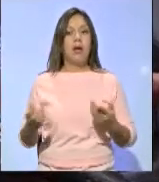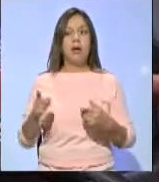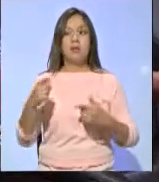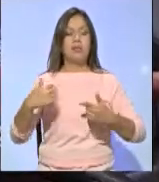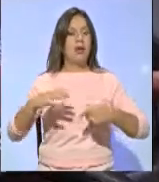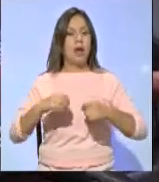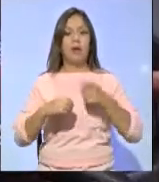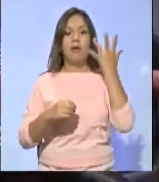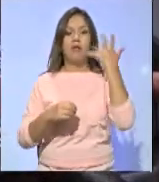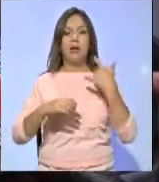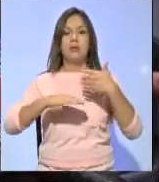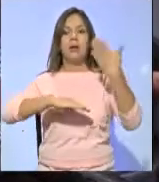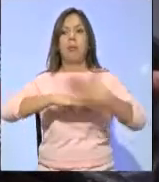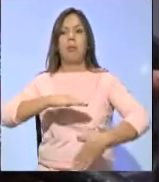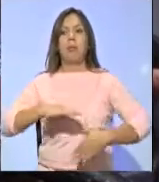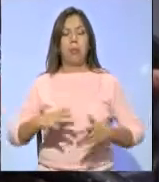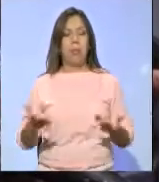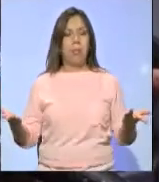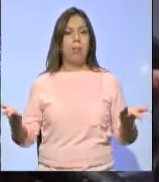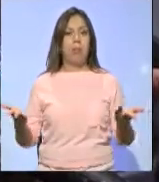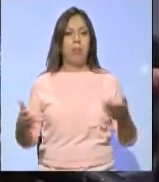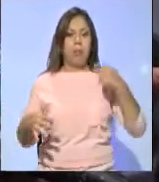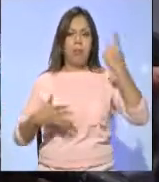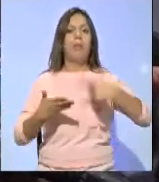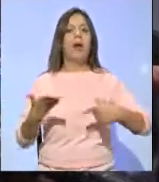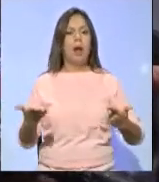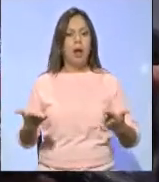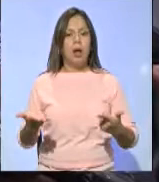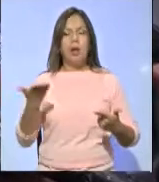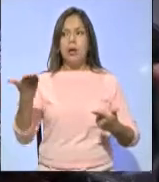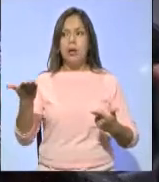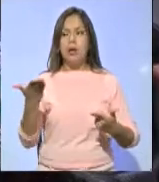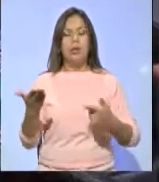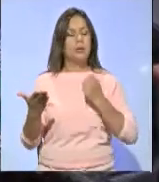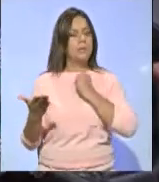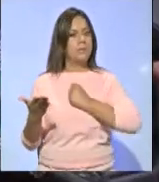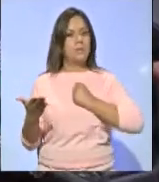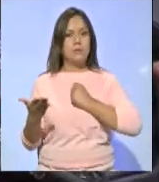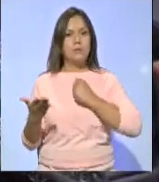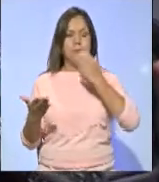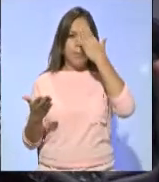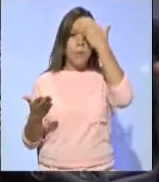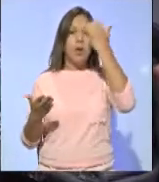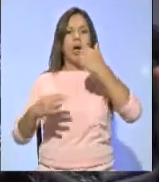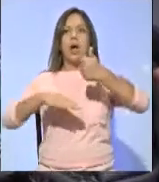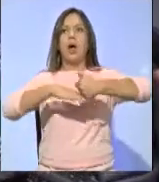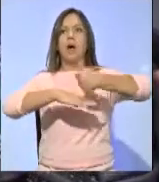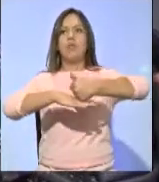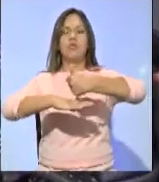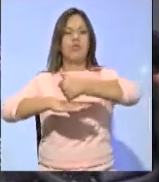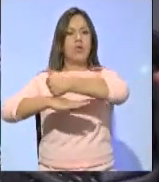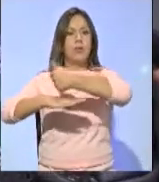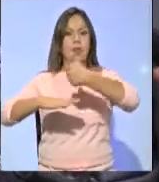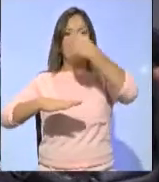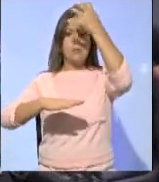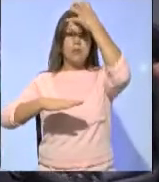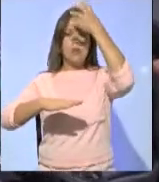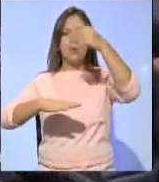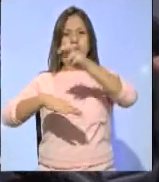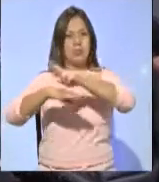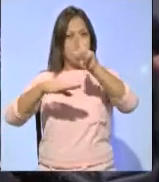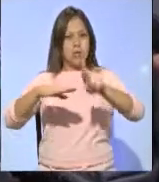prescrito, para determinar las negligencias y los actos dolosos de por qué las autoridades educativas de